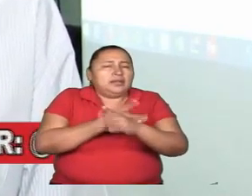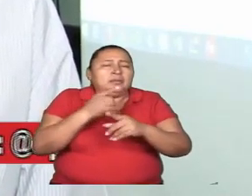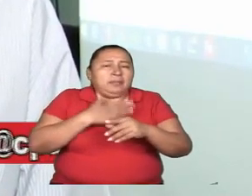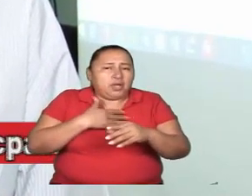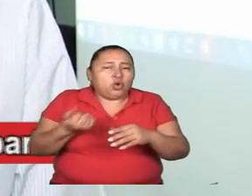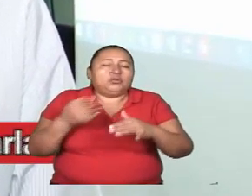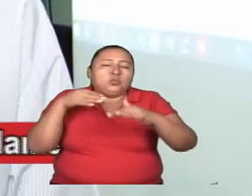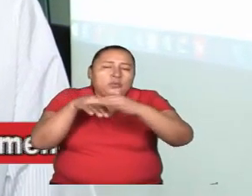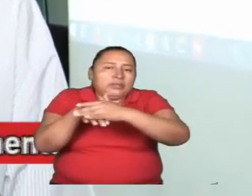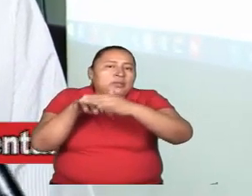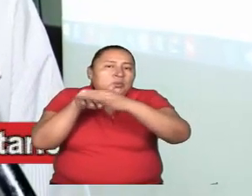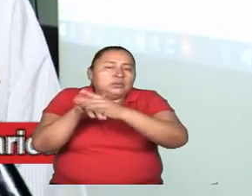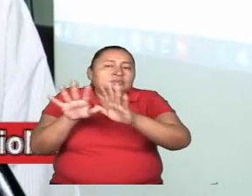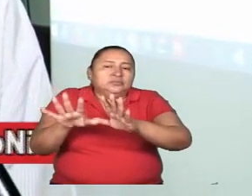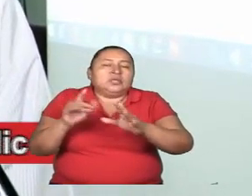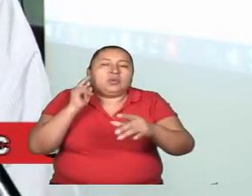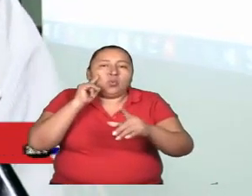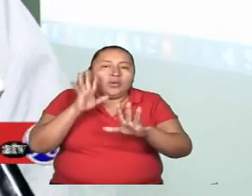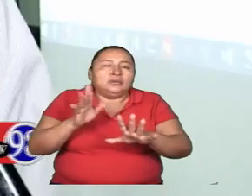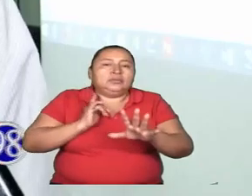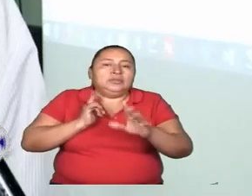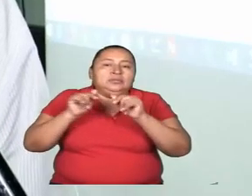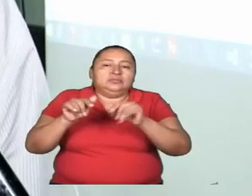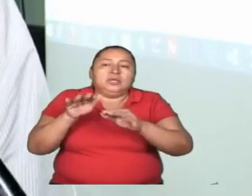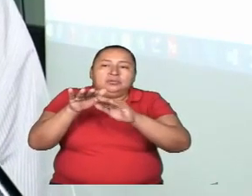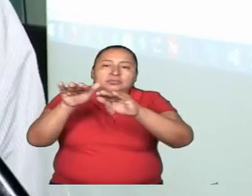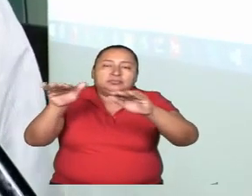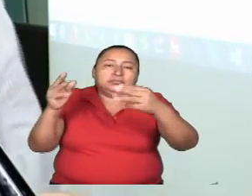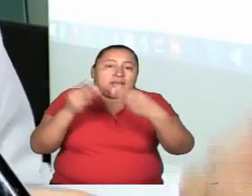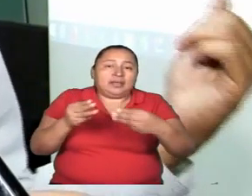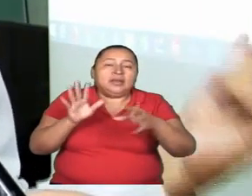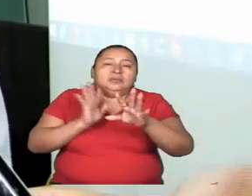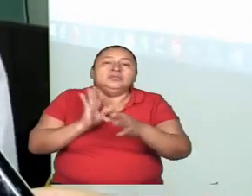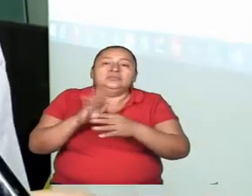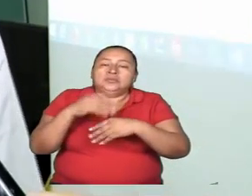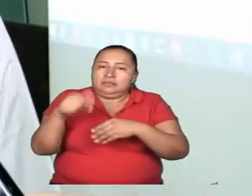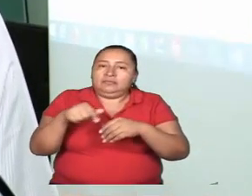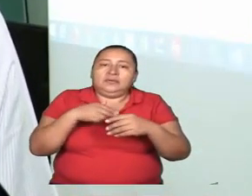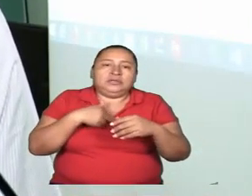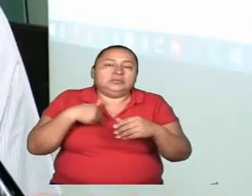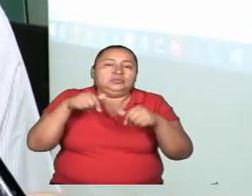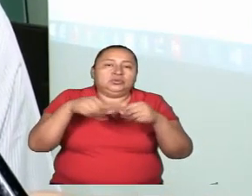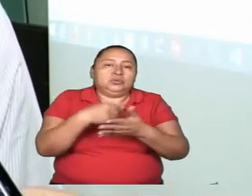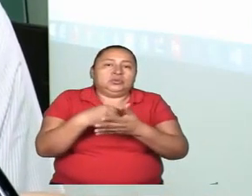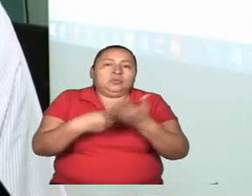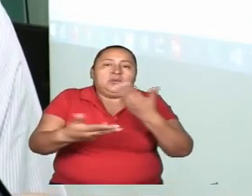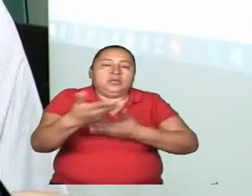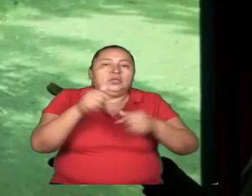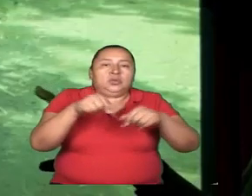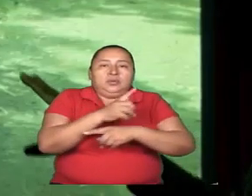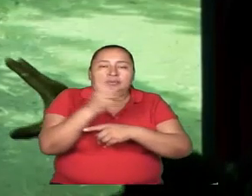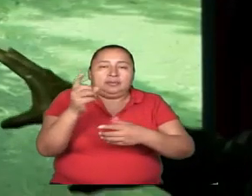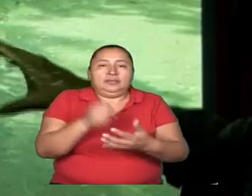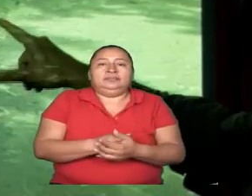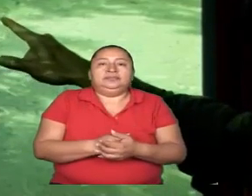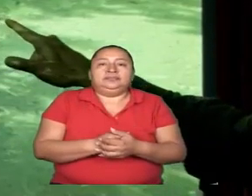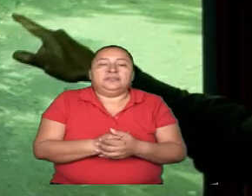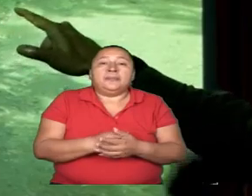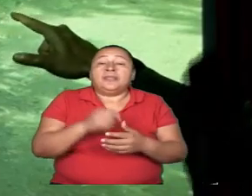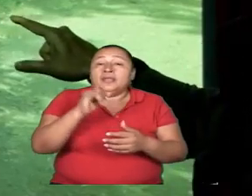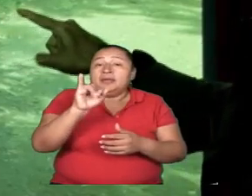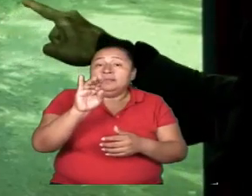tenido nosotros el cuidado de mantener ese stock de materiales y es precisamente lo que estábamos compartiendo el día de hoy. El